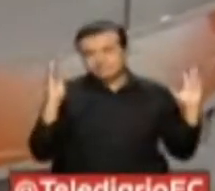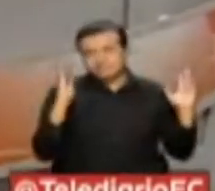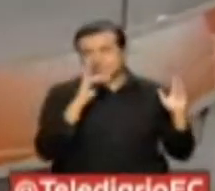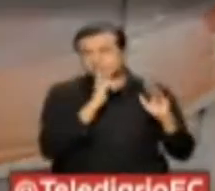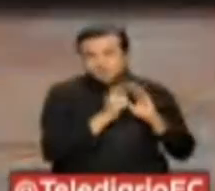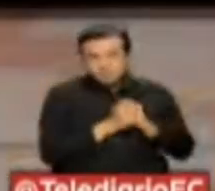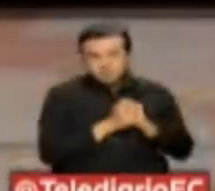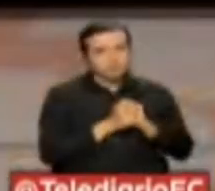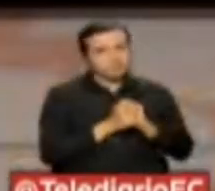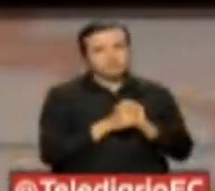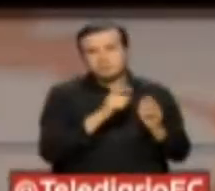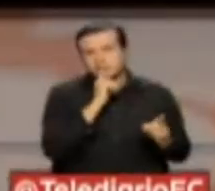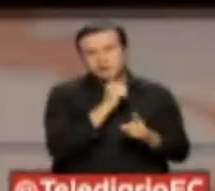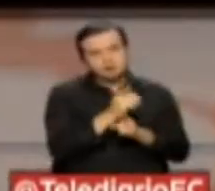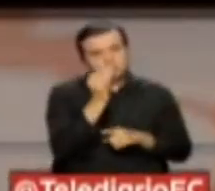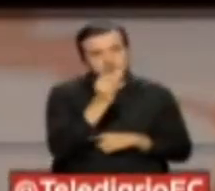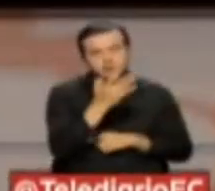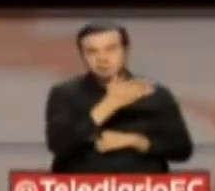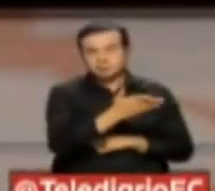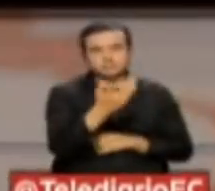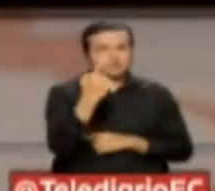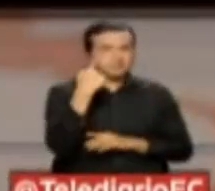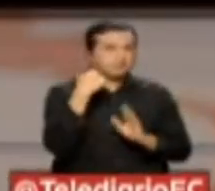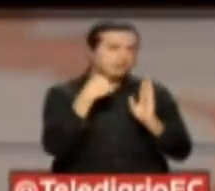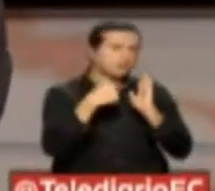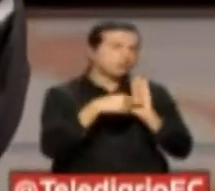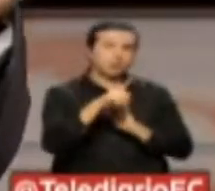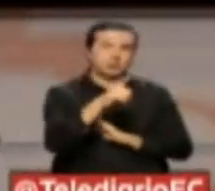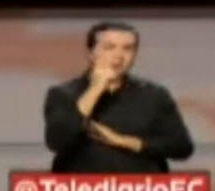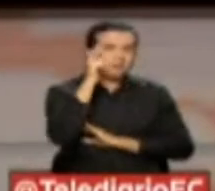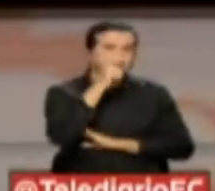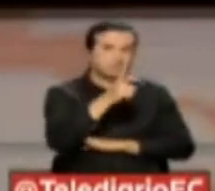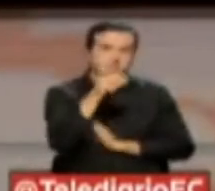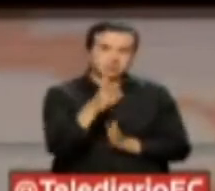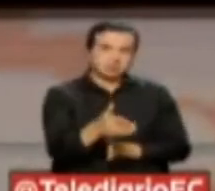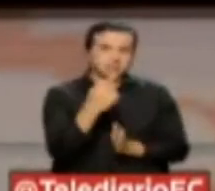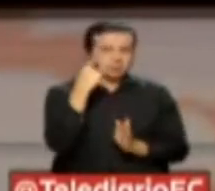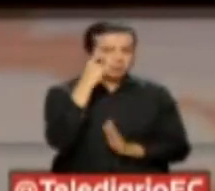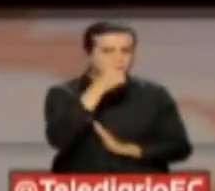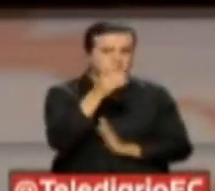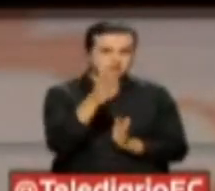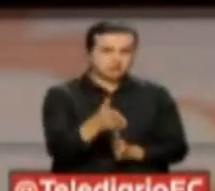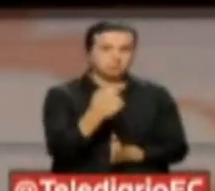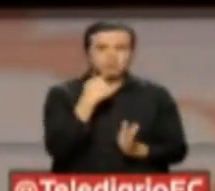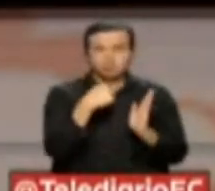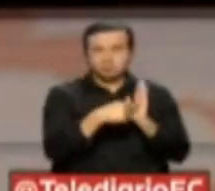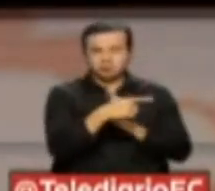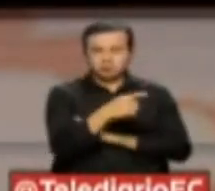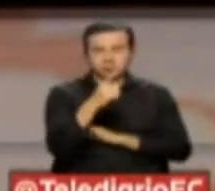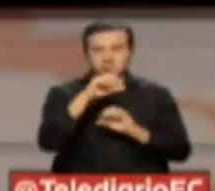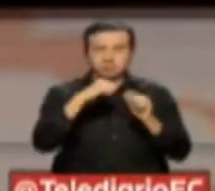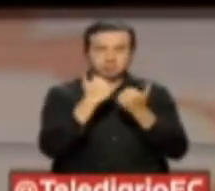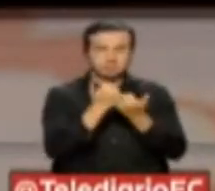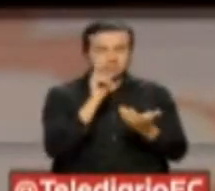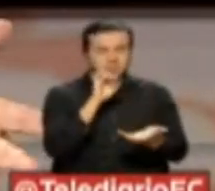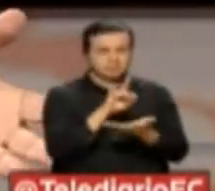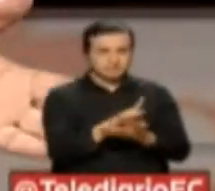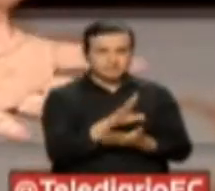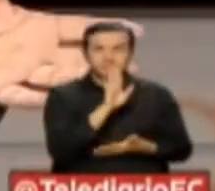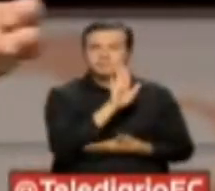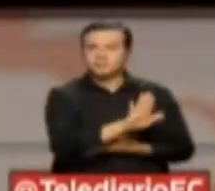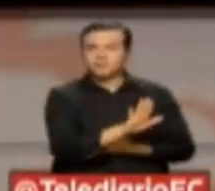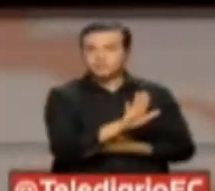decir lo contrario empecemos empecemos por el fiscal por ejemplo que ya salió el exceso la asamblea el